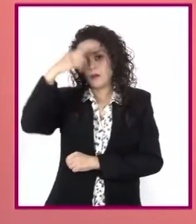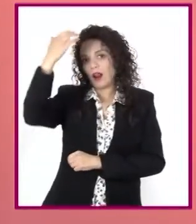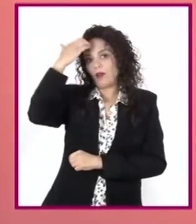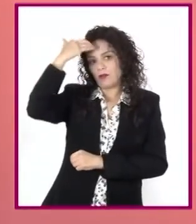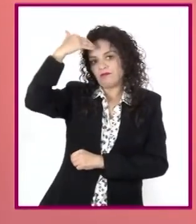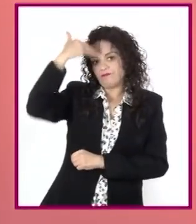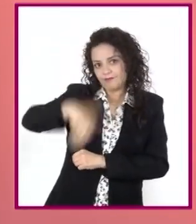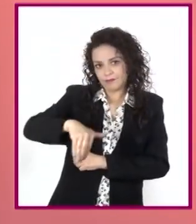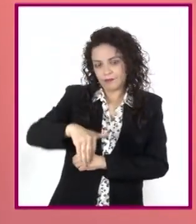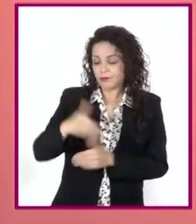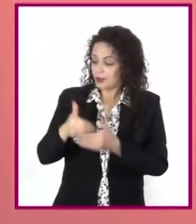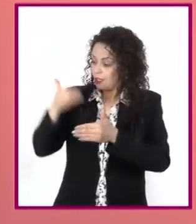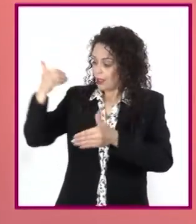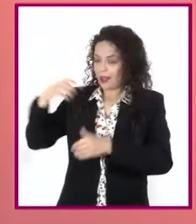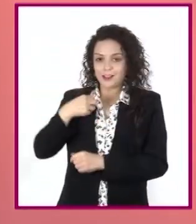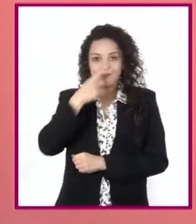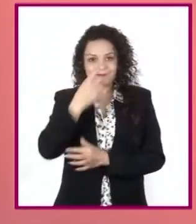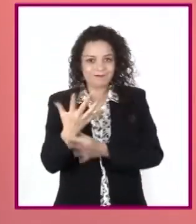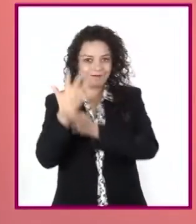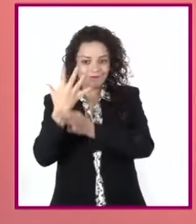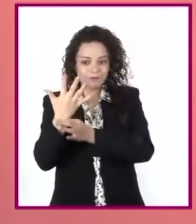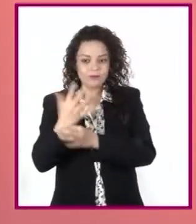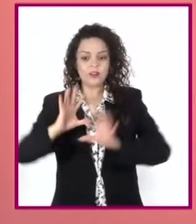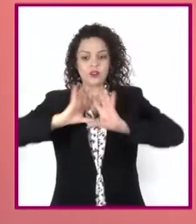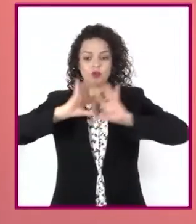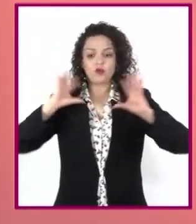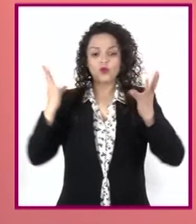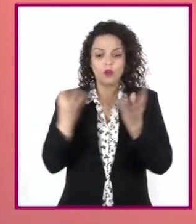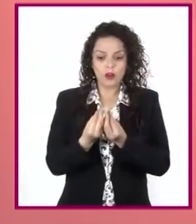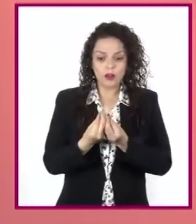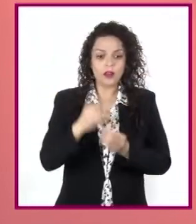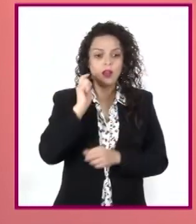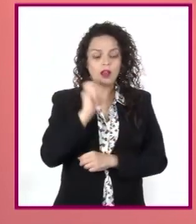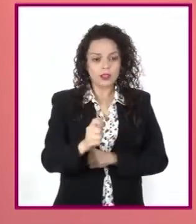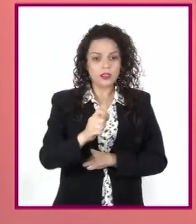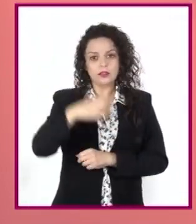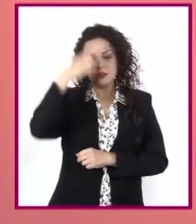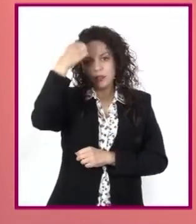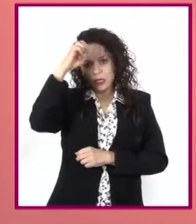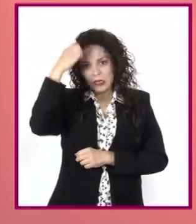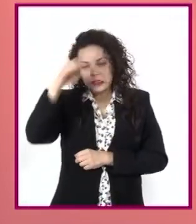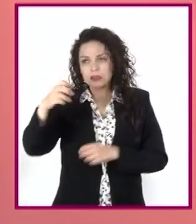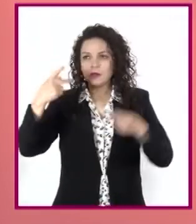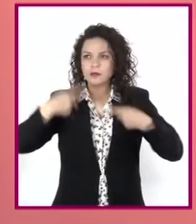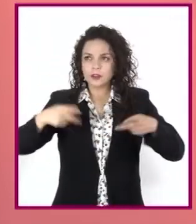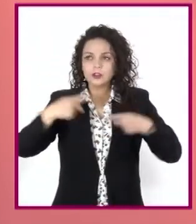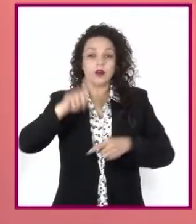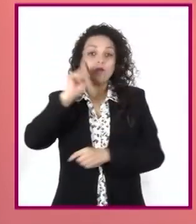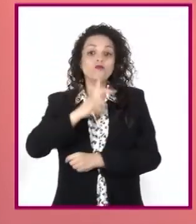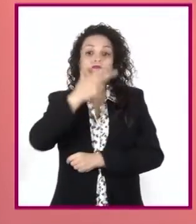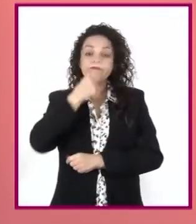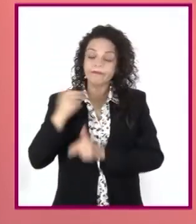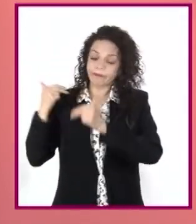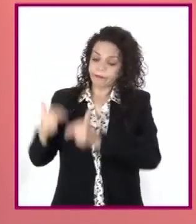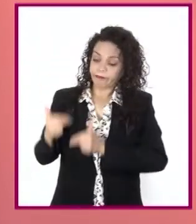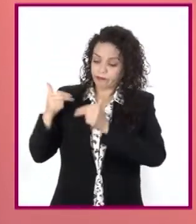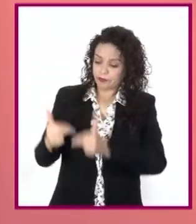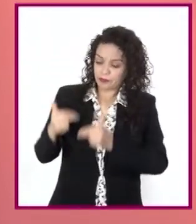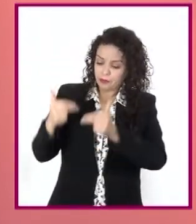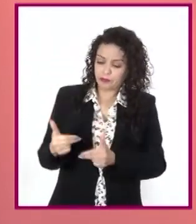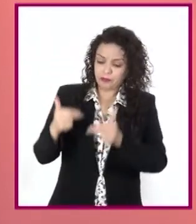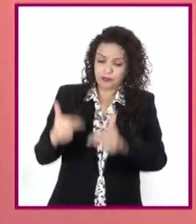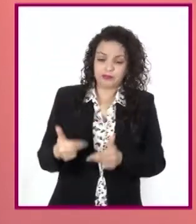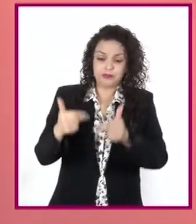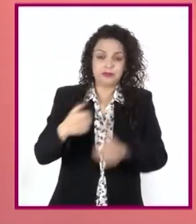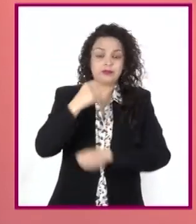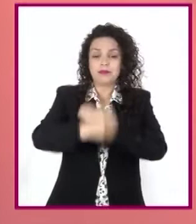Como decíamos anteriormente, son todo el cúmulo de conocimientos que grandes hombres y mujeres han legado a la humanidad. Es